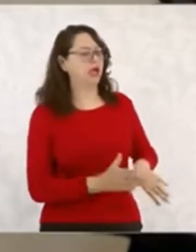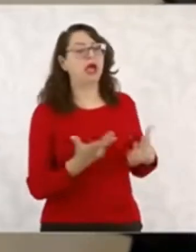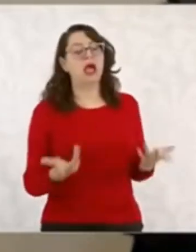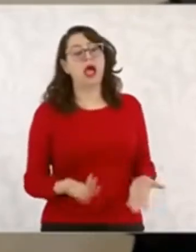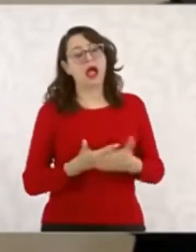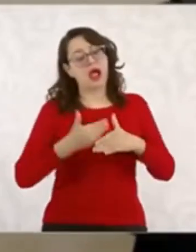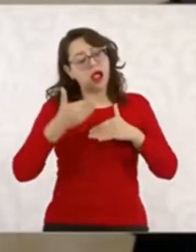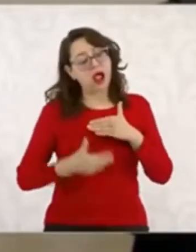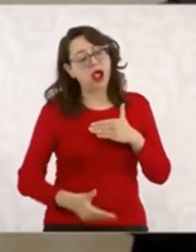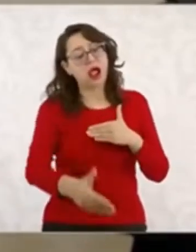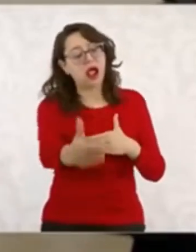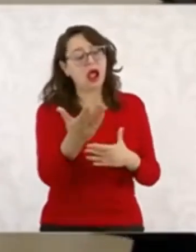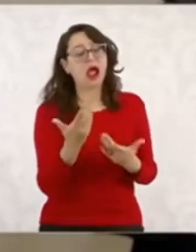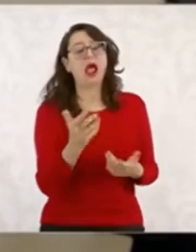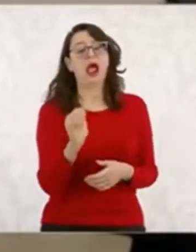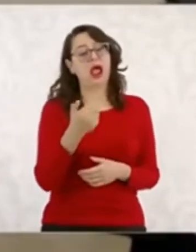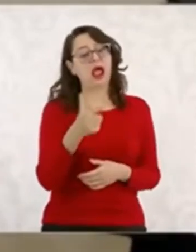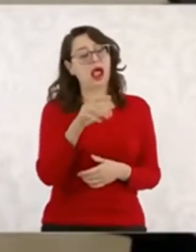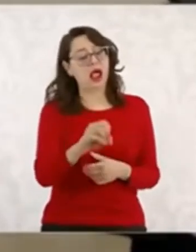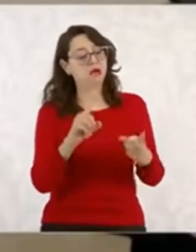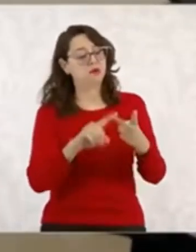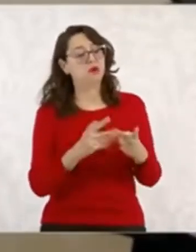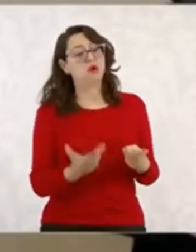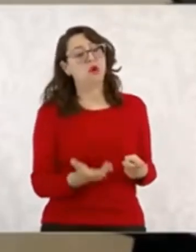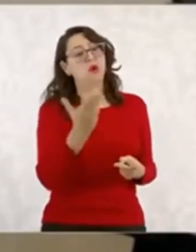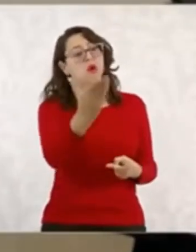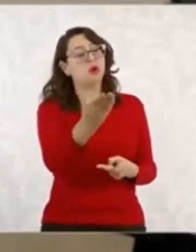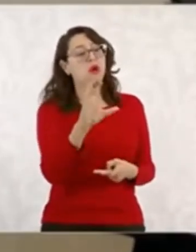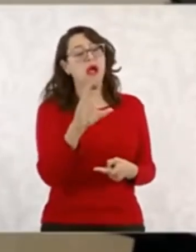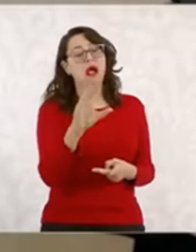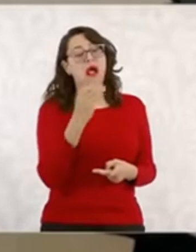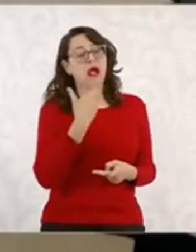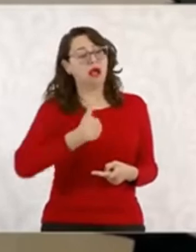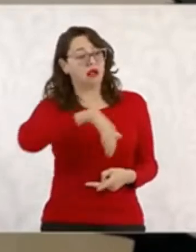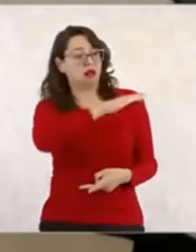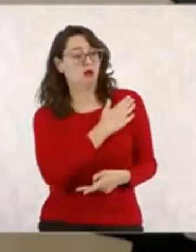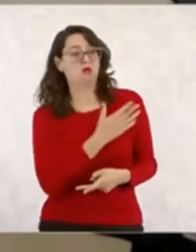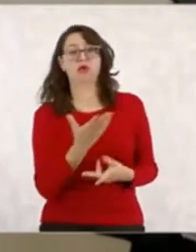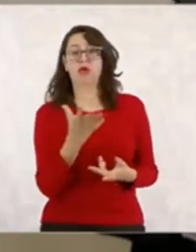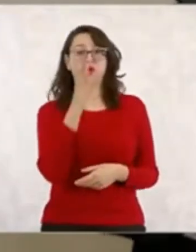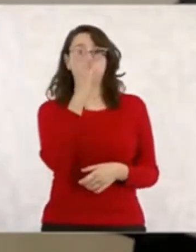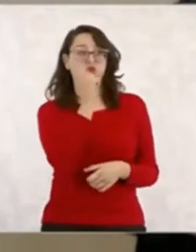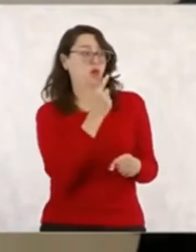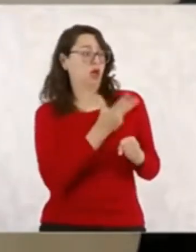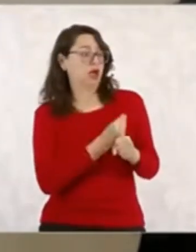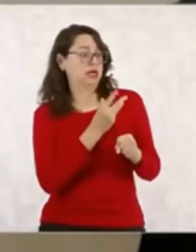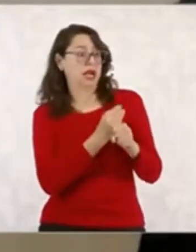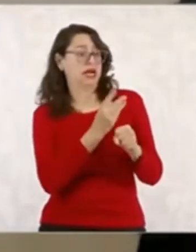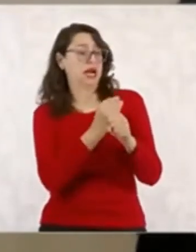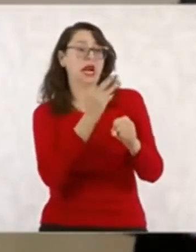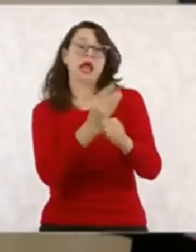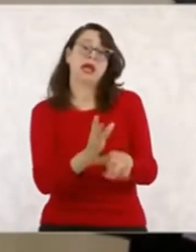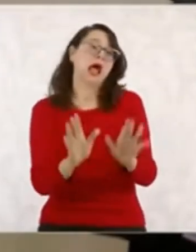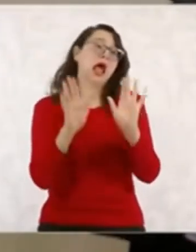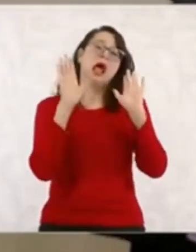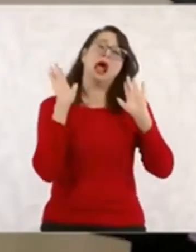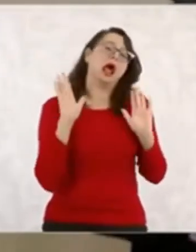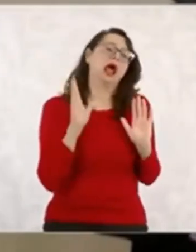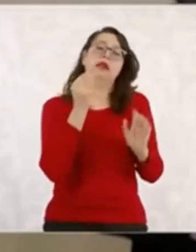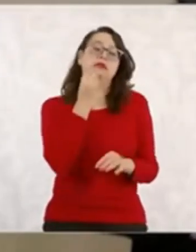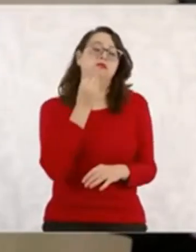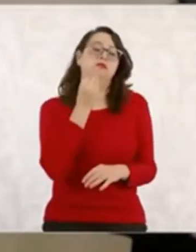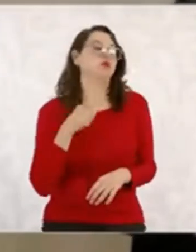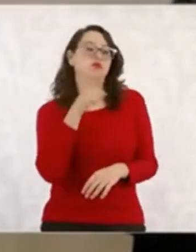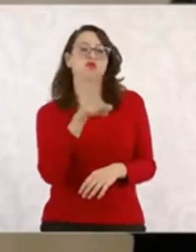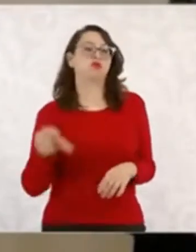han podido revertir los supuestos males generados por Calderón en 7 años de la 4T, pues es que no